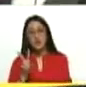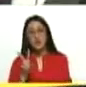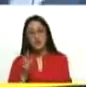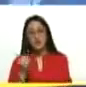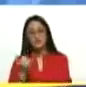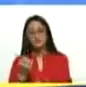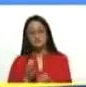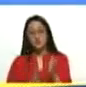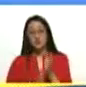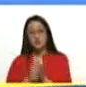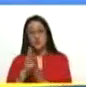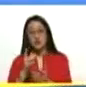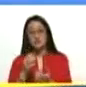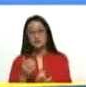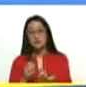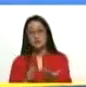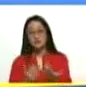de prosperidad.